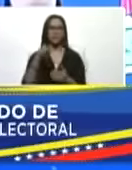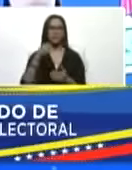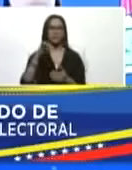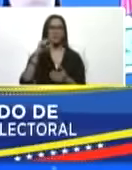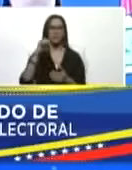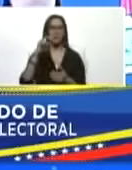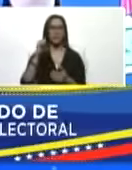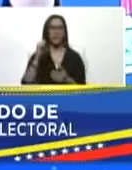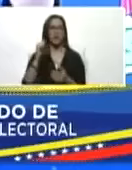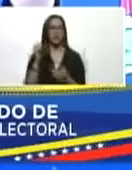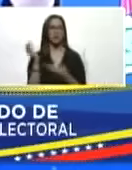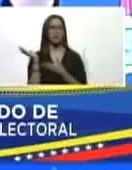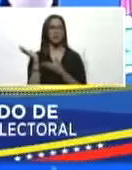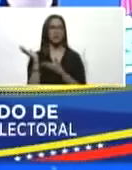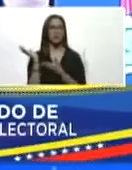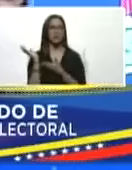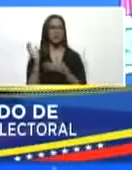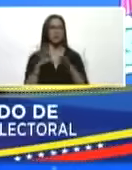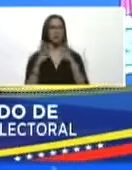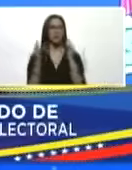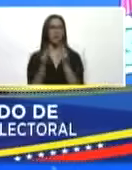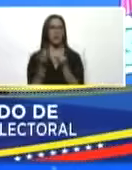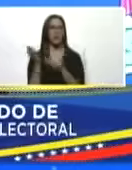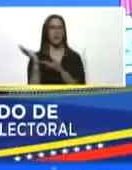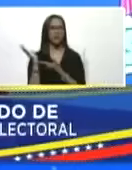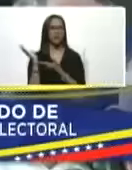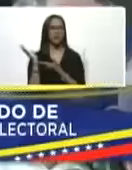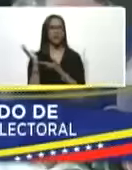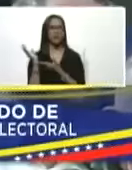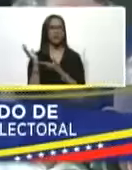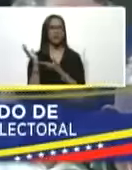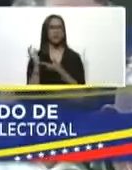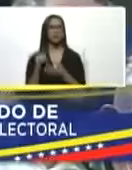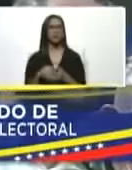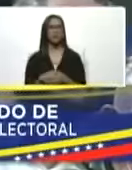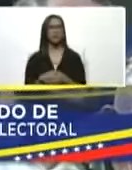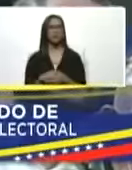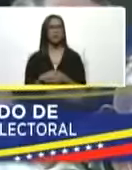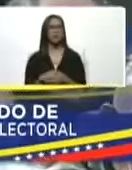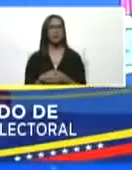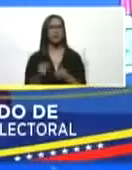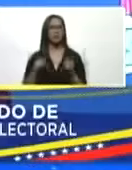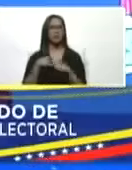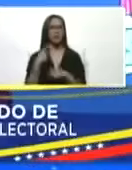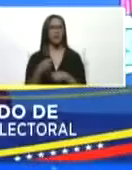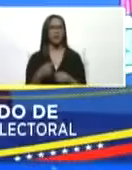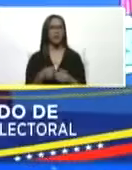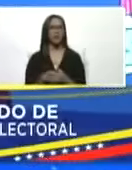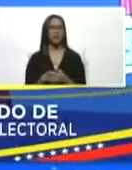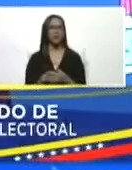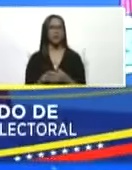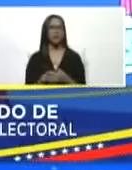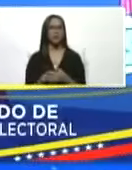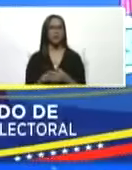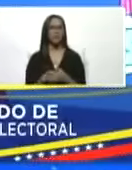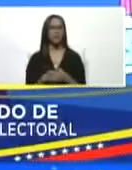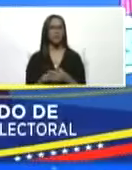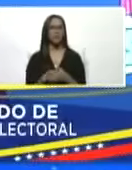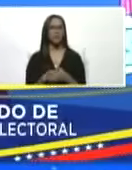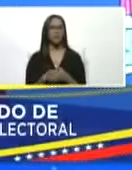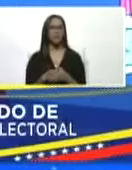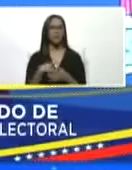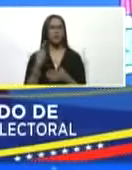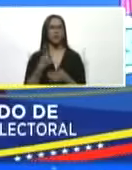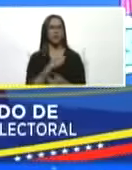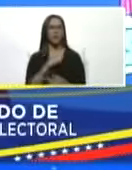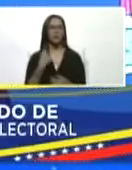eres de Cantón, tu familia de Cantón. Correcto. Después viene, de Gina viene otra